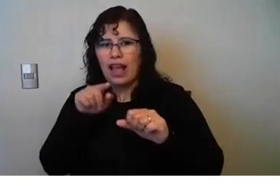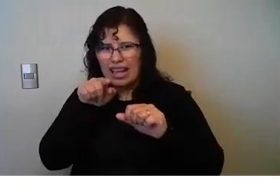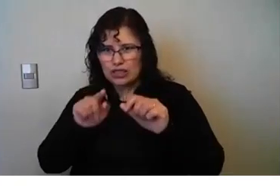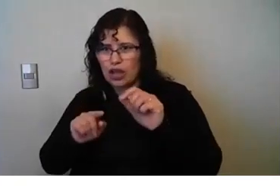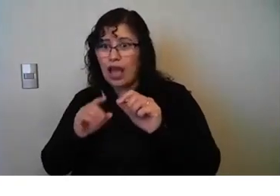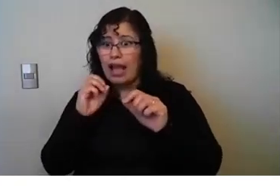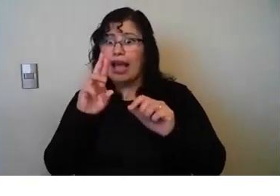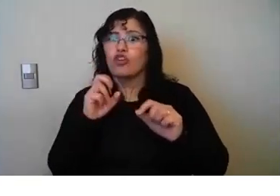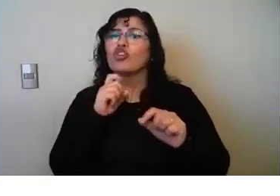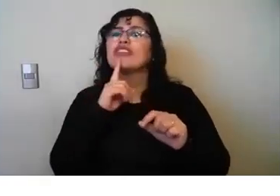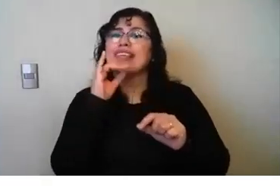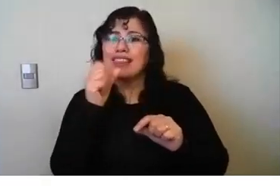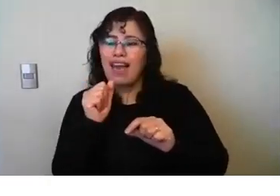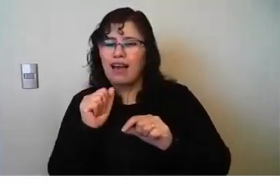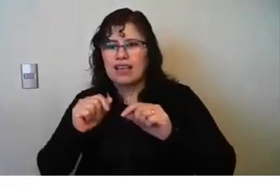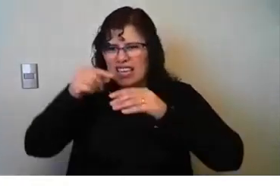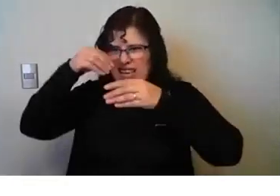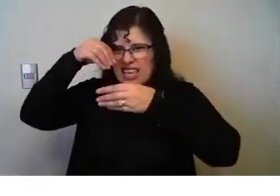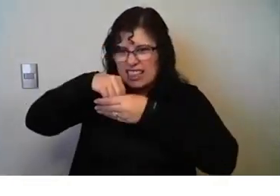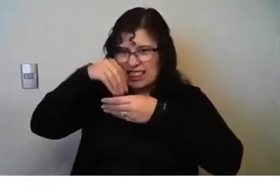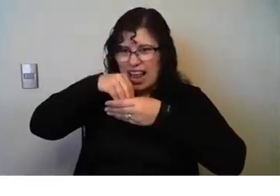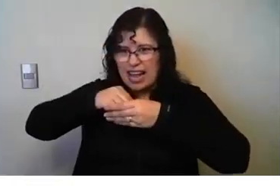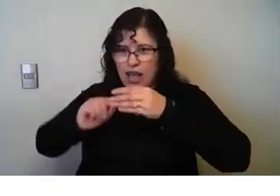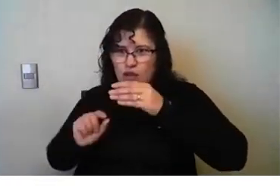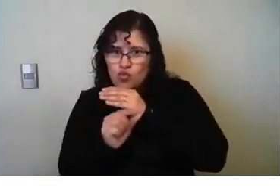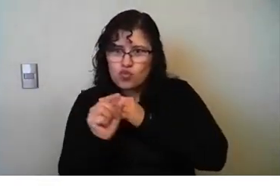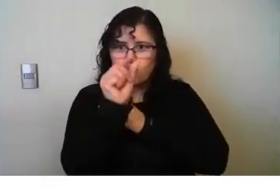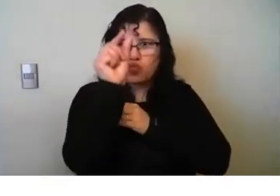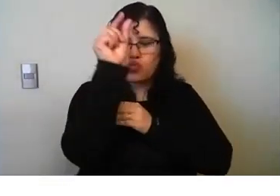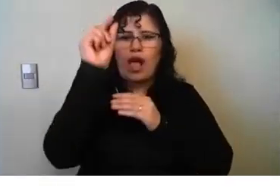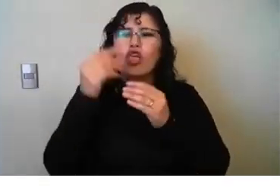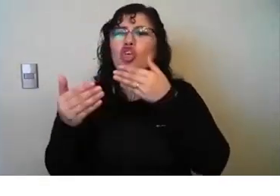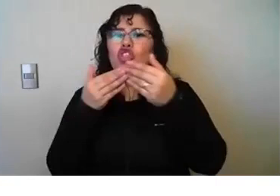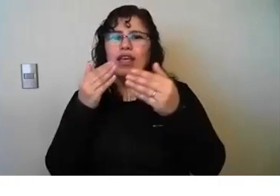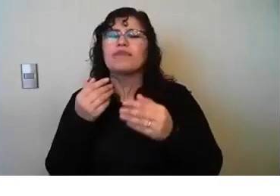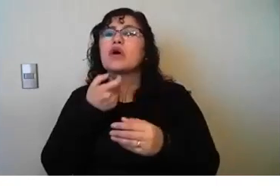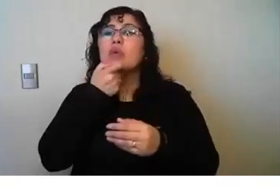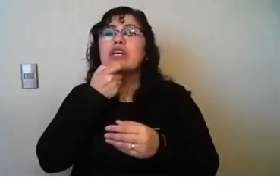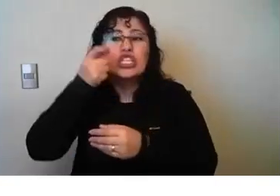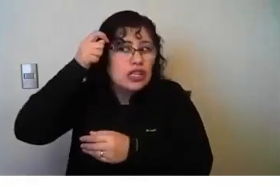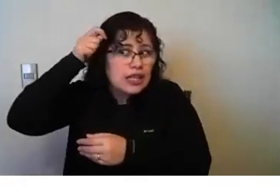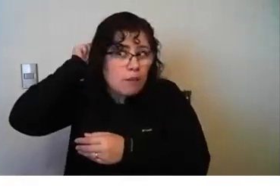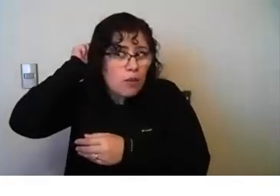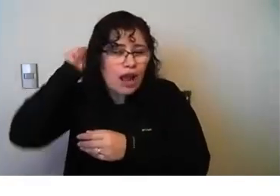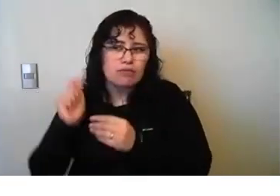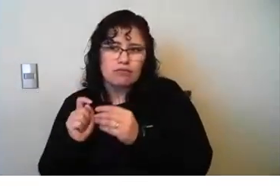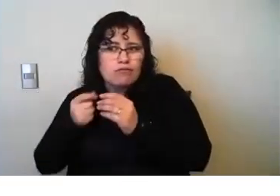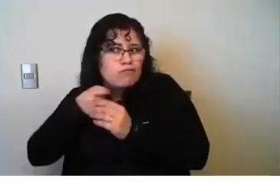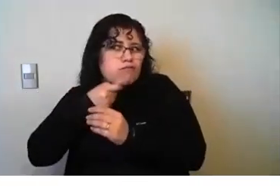al encéfalo. ¿Ya? La arteria carótida interna penetra por el hueso temporal y va a generar el